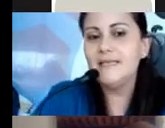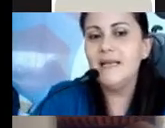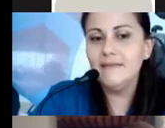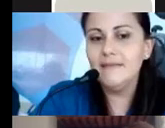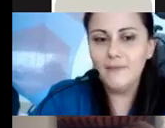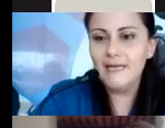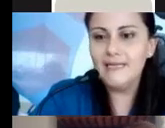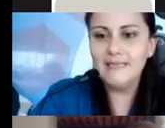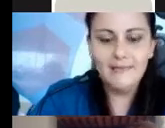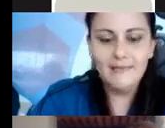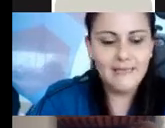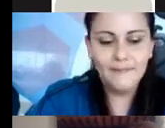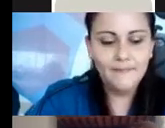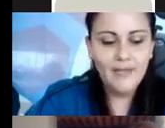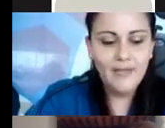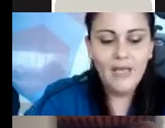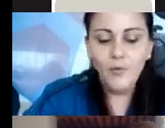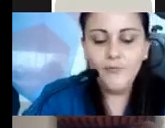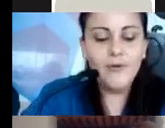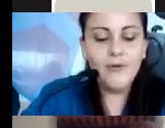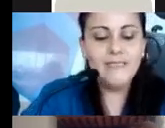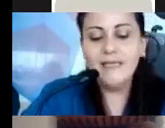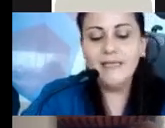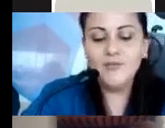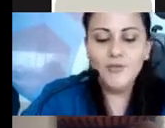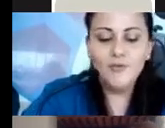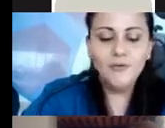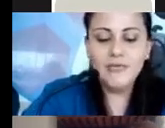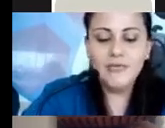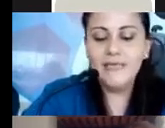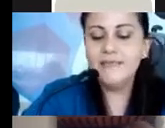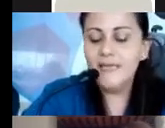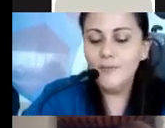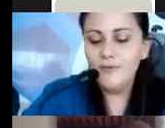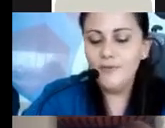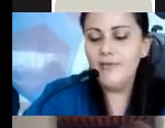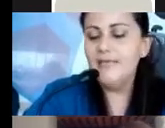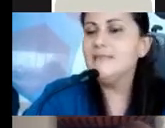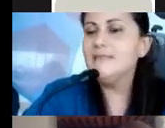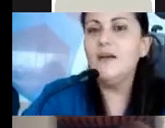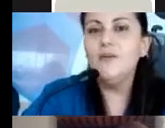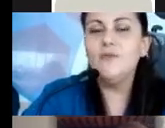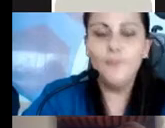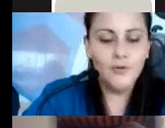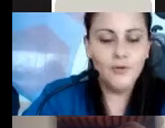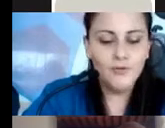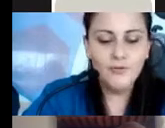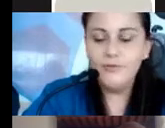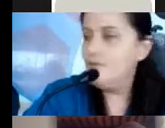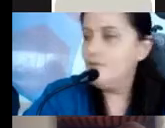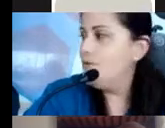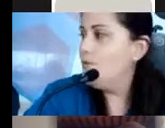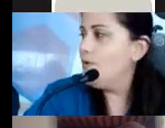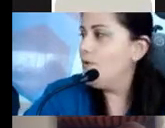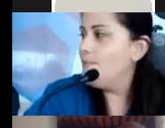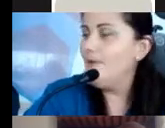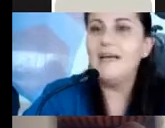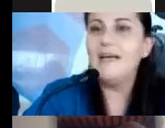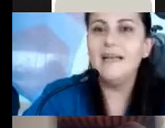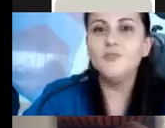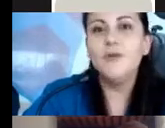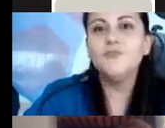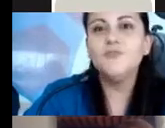áreas claves para la estabilidad. Una fuerza es la acción que altera o modifica el estado de reposo de un cuerpo